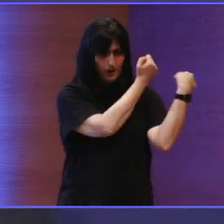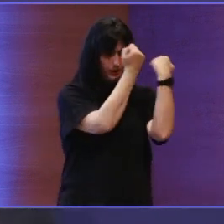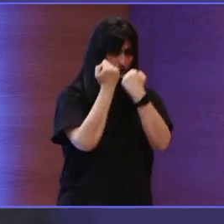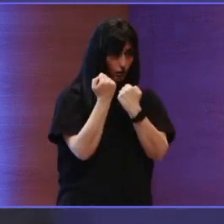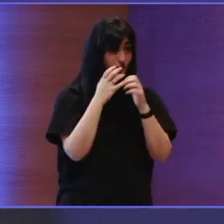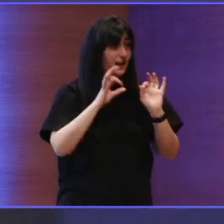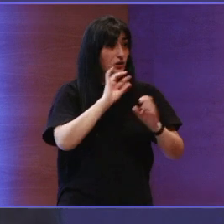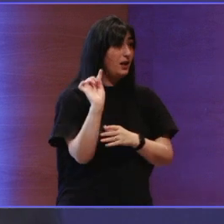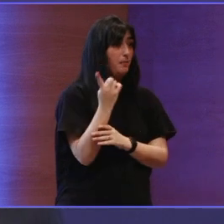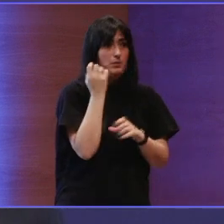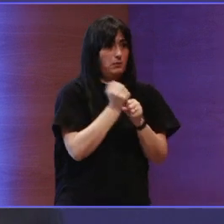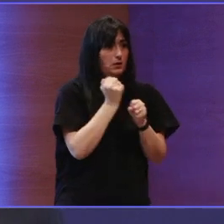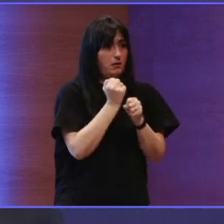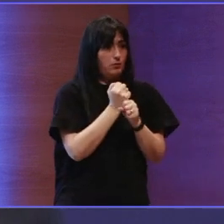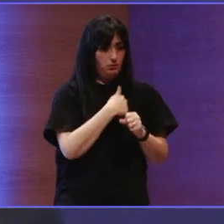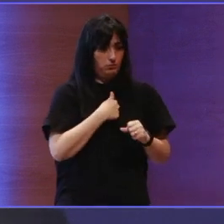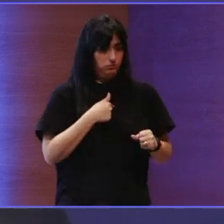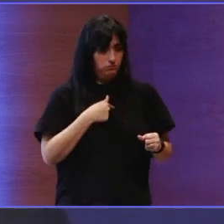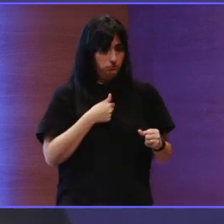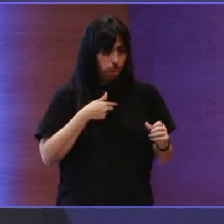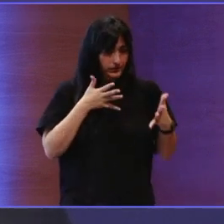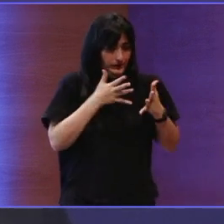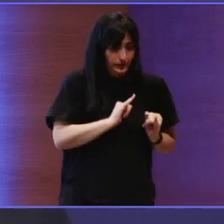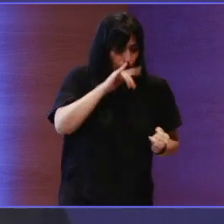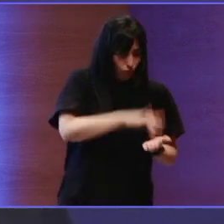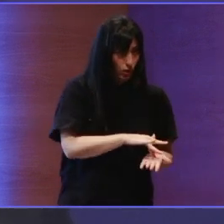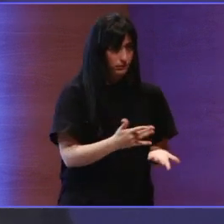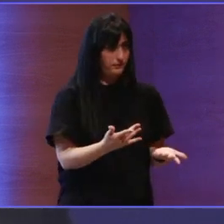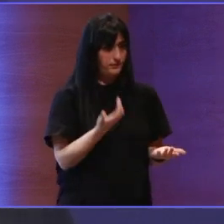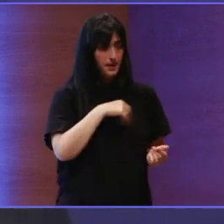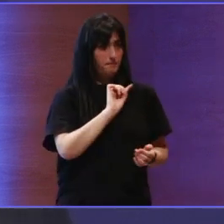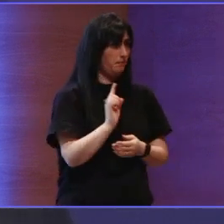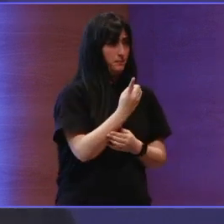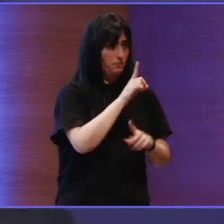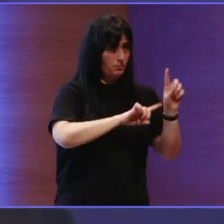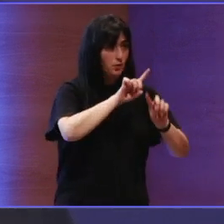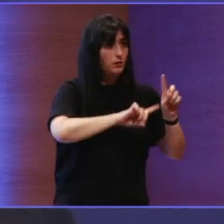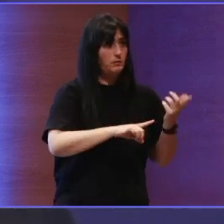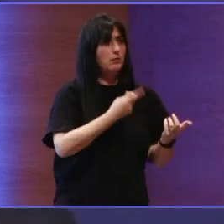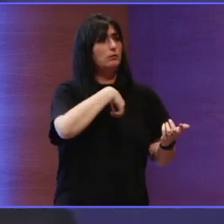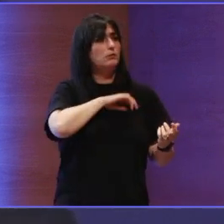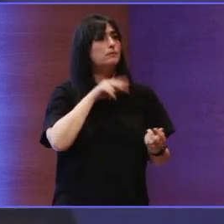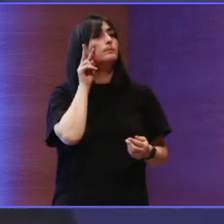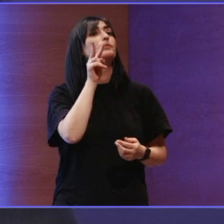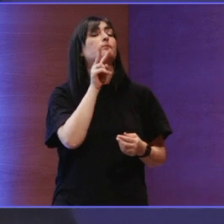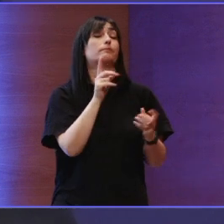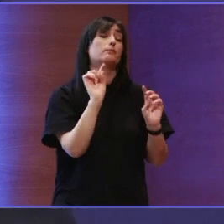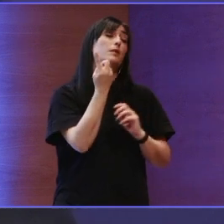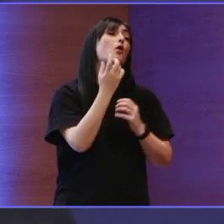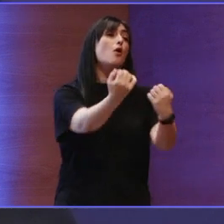labor de la primera hora de de llegada tuvimos en frente al poder